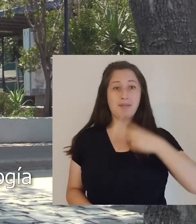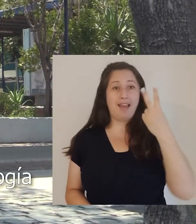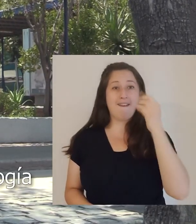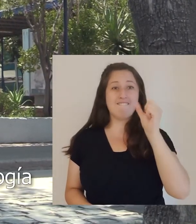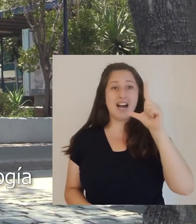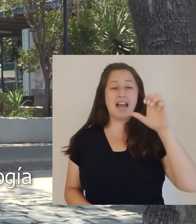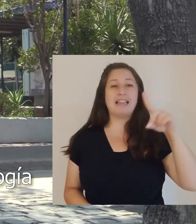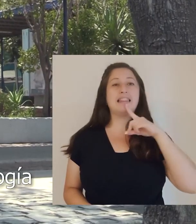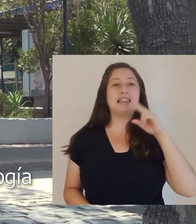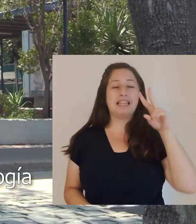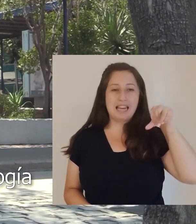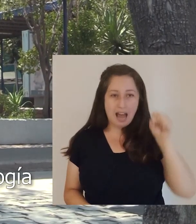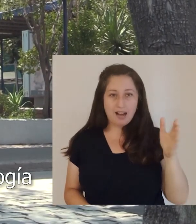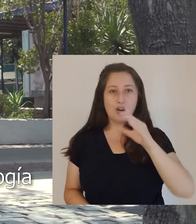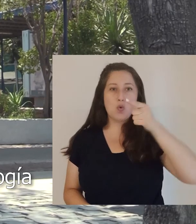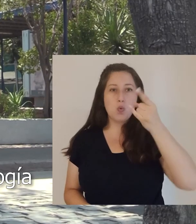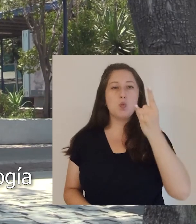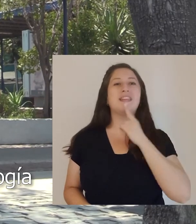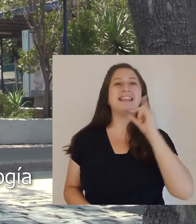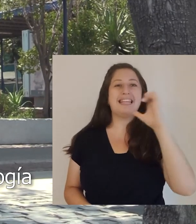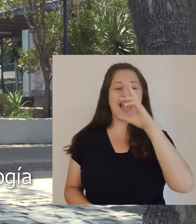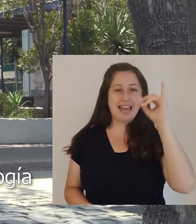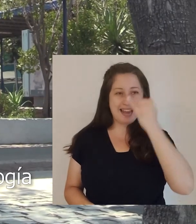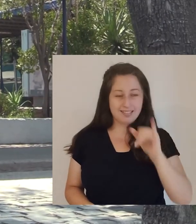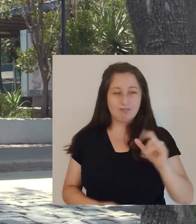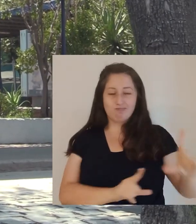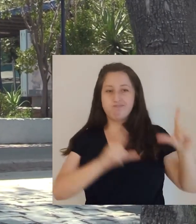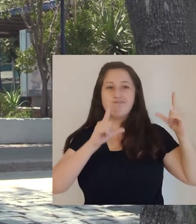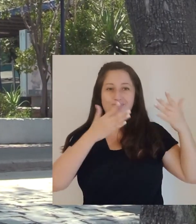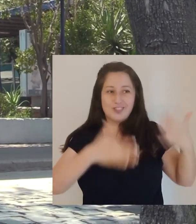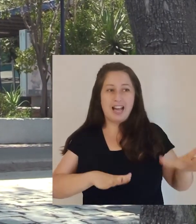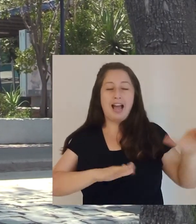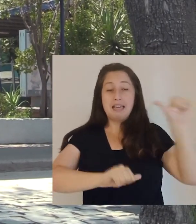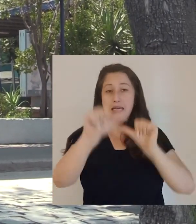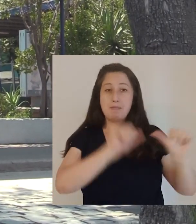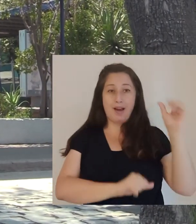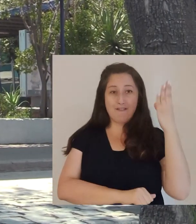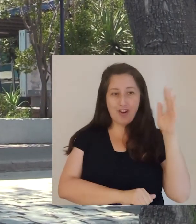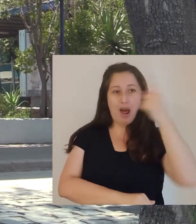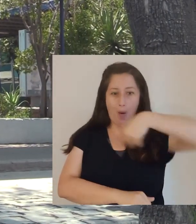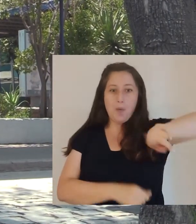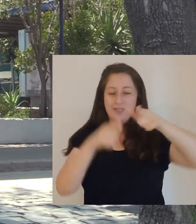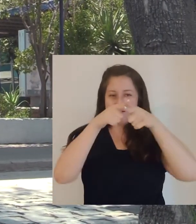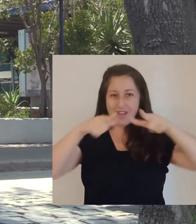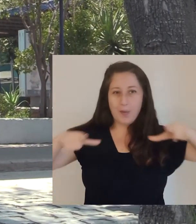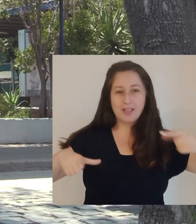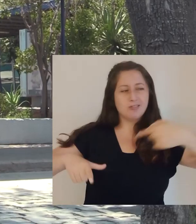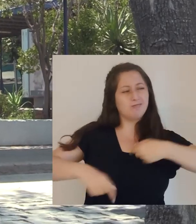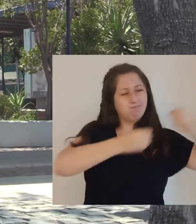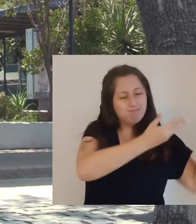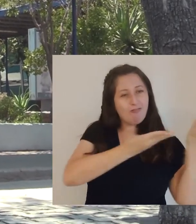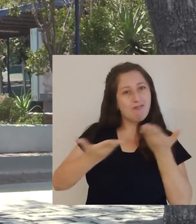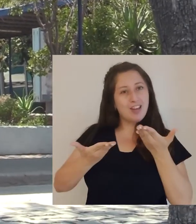nombre es Valentina Gutiérrez, egresada de Pedagogía en Química y Biología de nuestra facultad. Y te